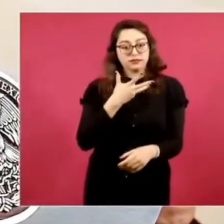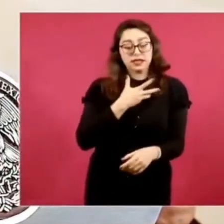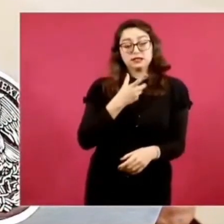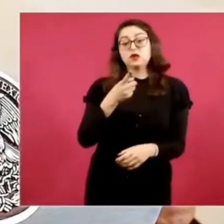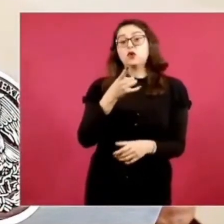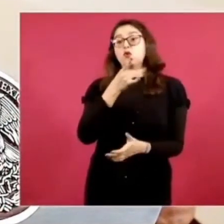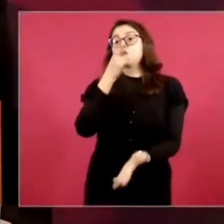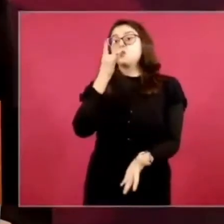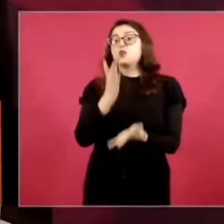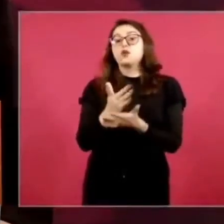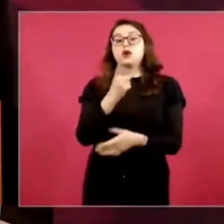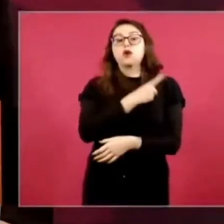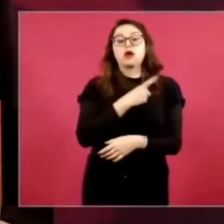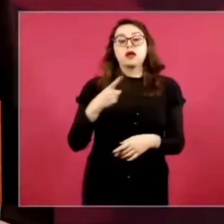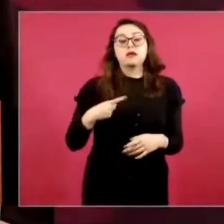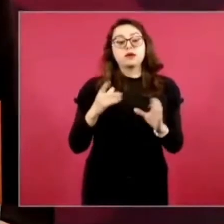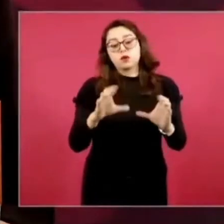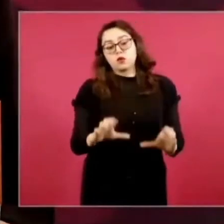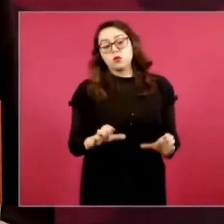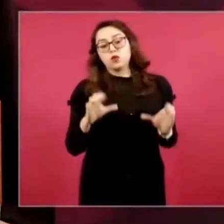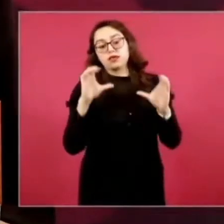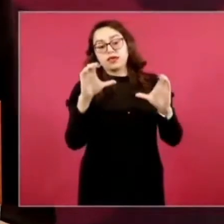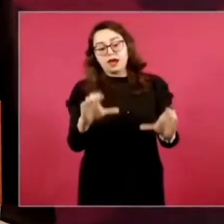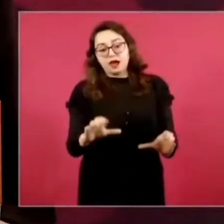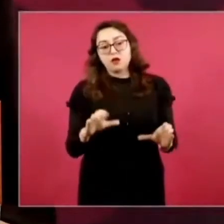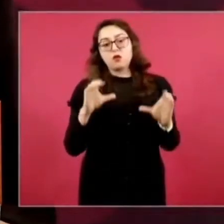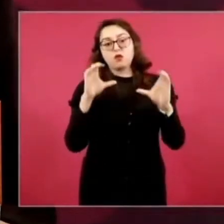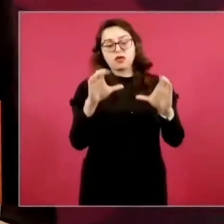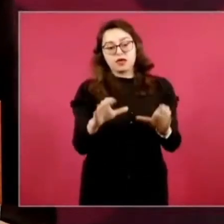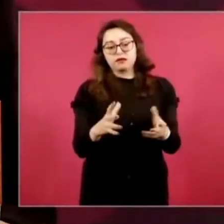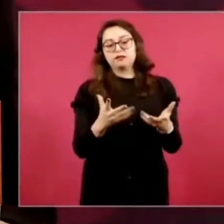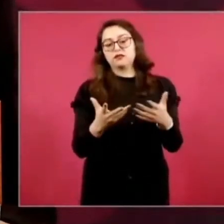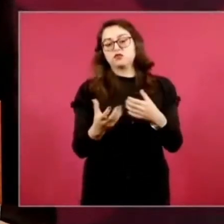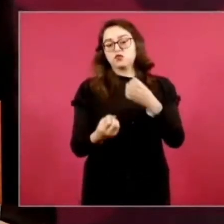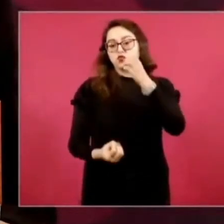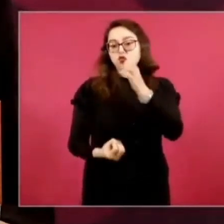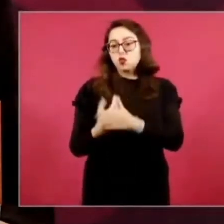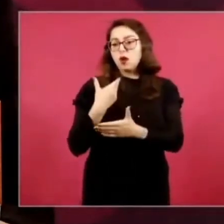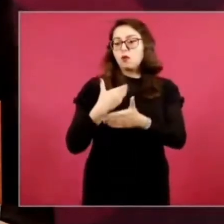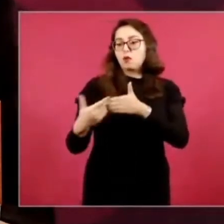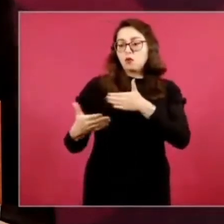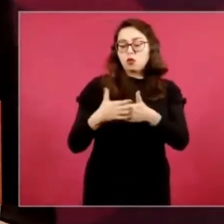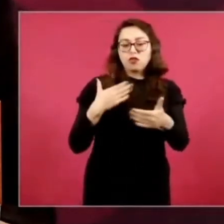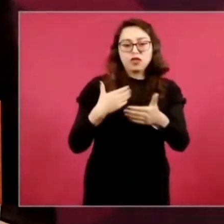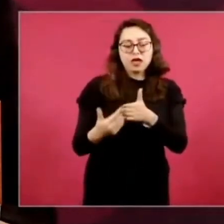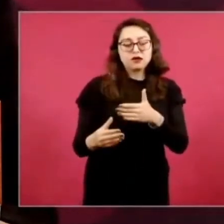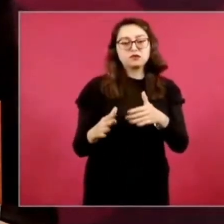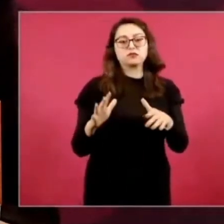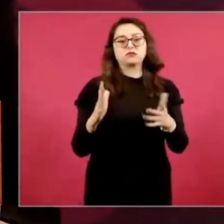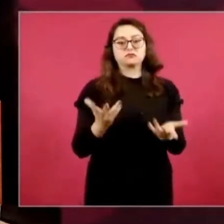ya es cambiar plantas, pero se tienen los terrenos,